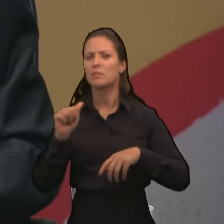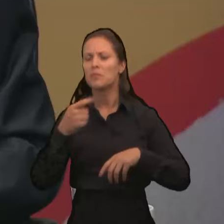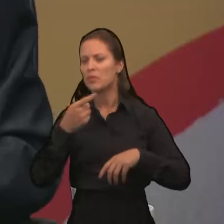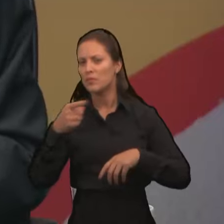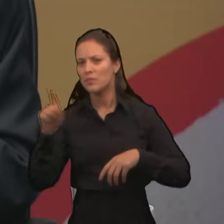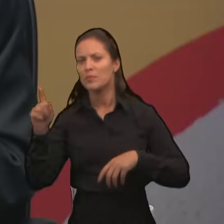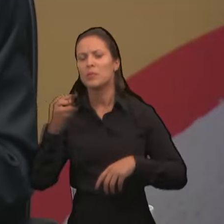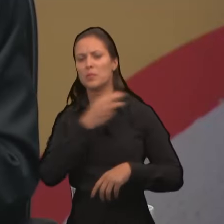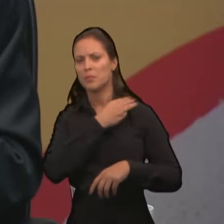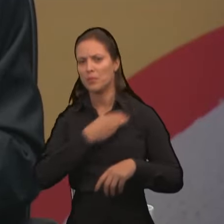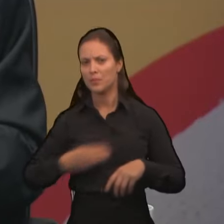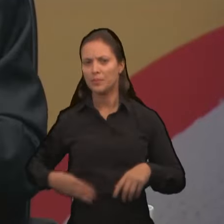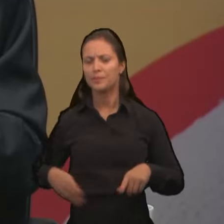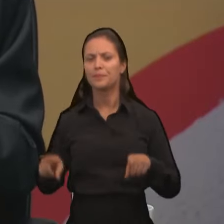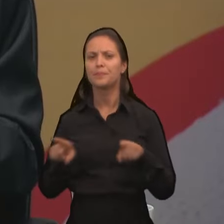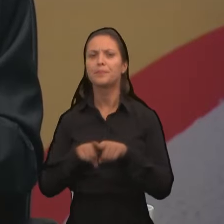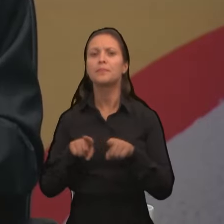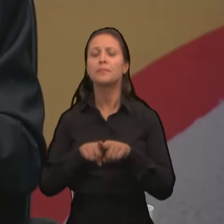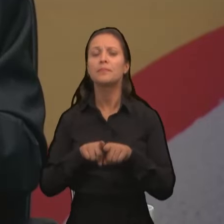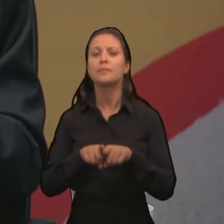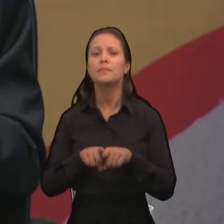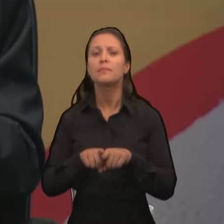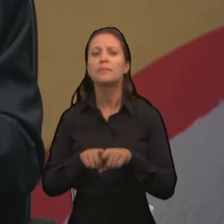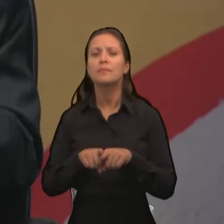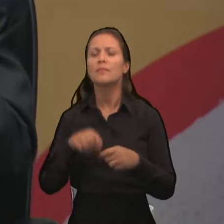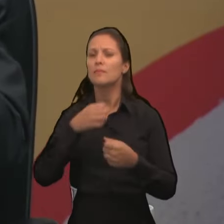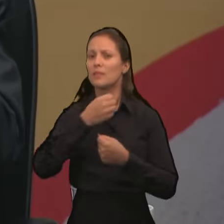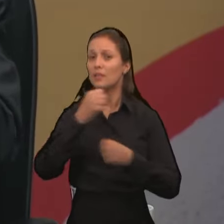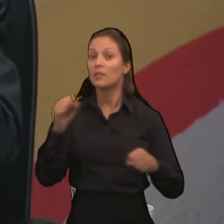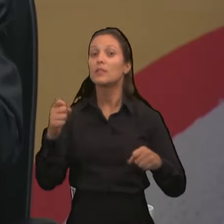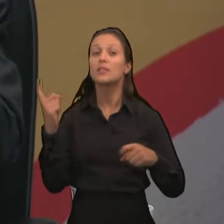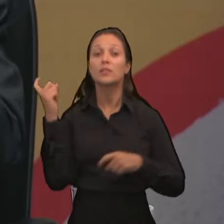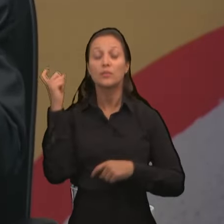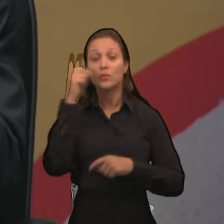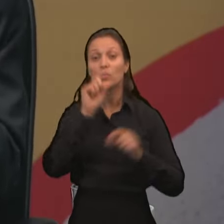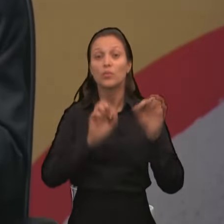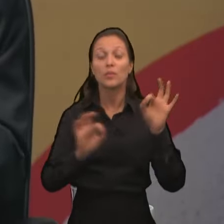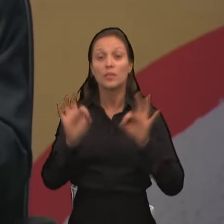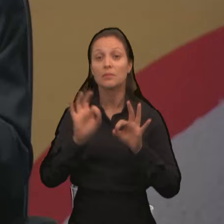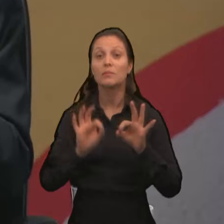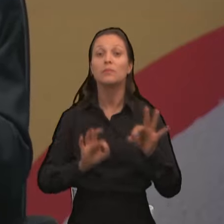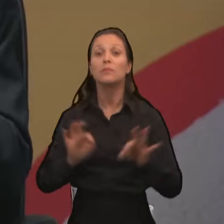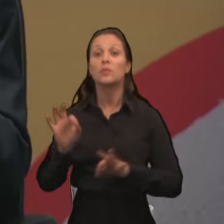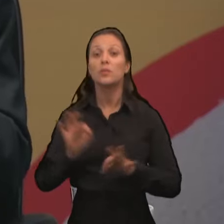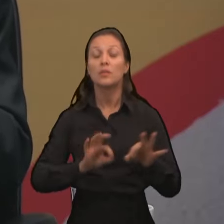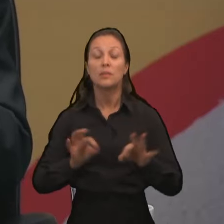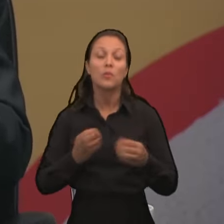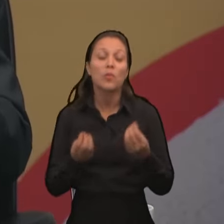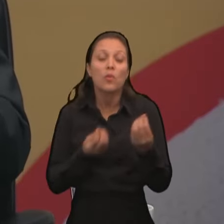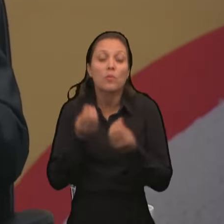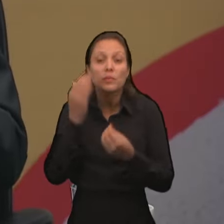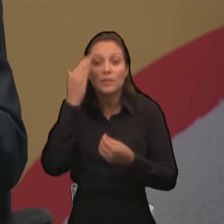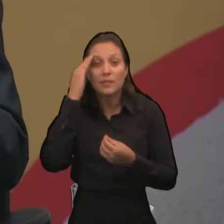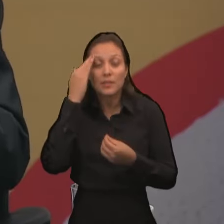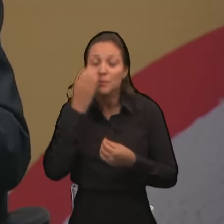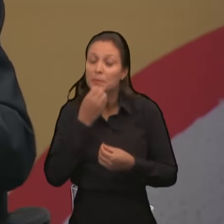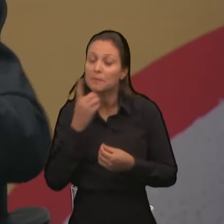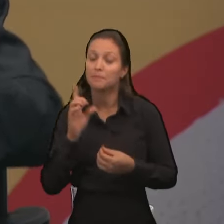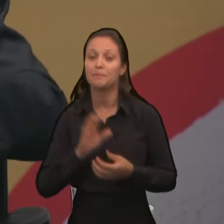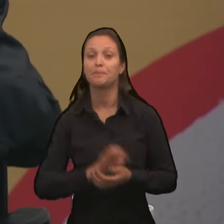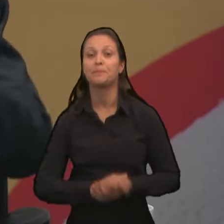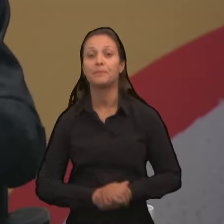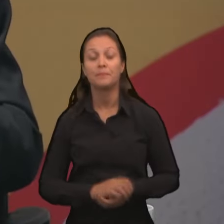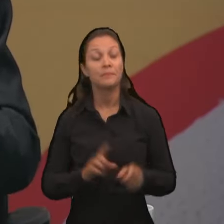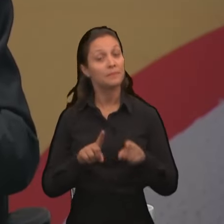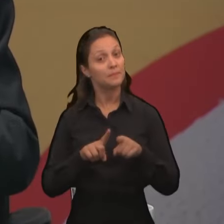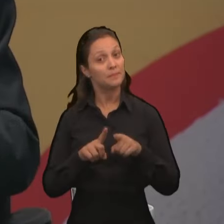Laura y el ministro Cuevas participaron. Y la gran dificultad es regular algo sobre